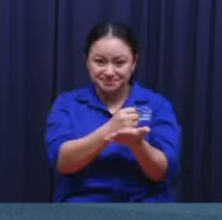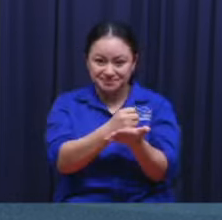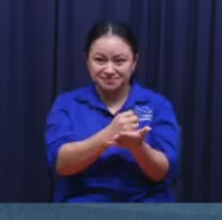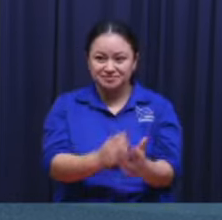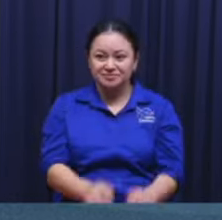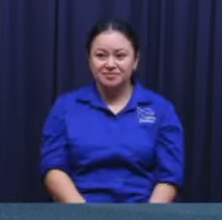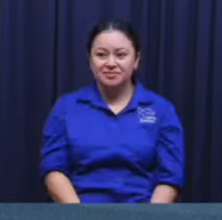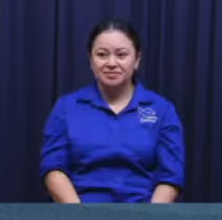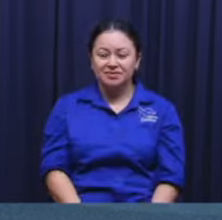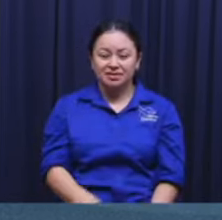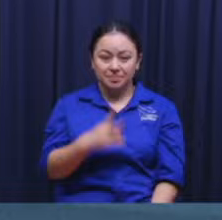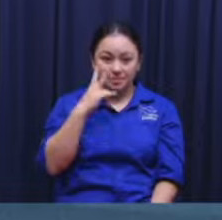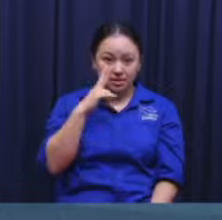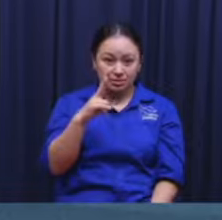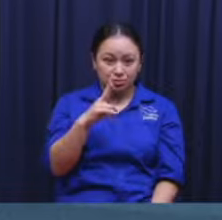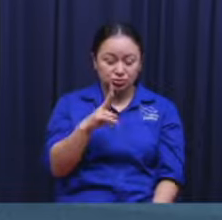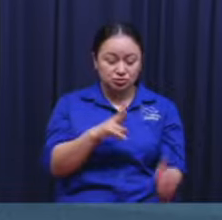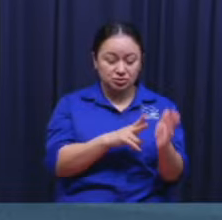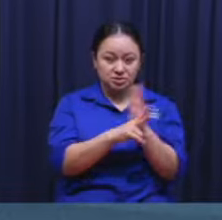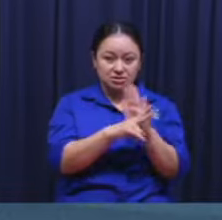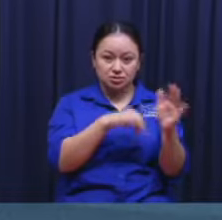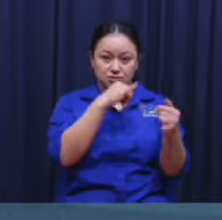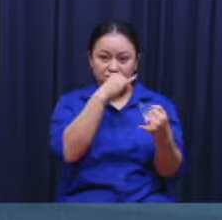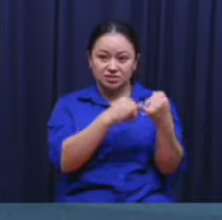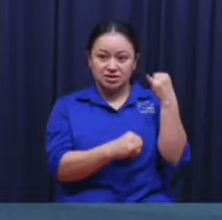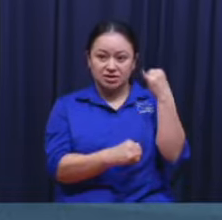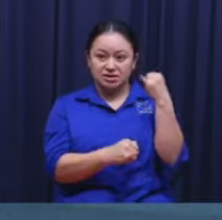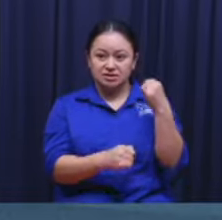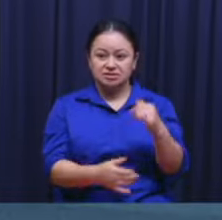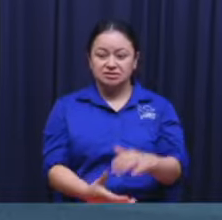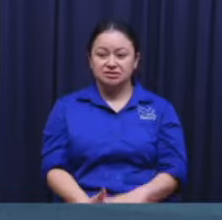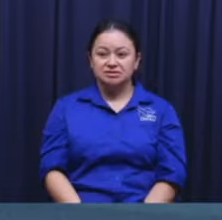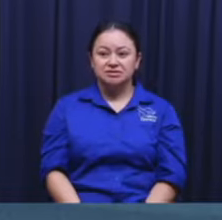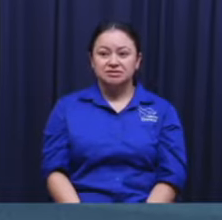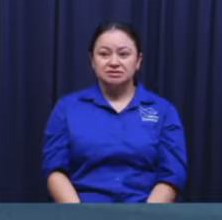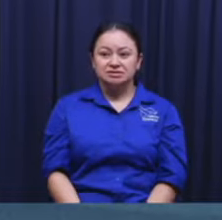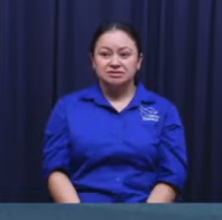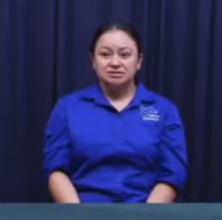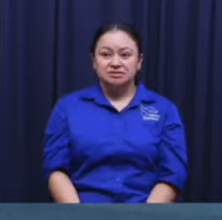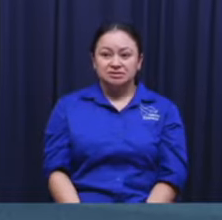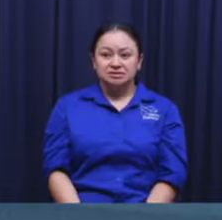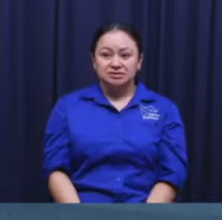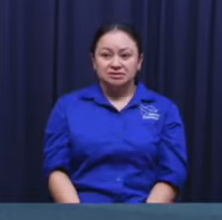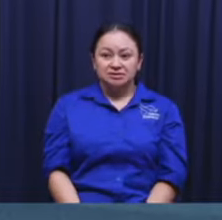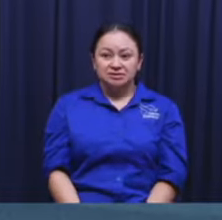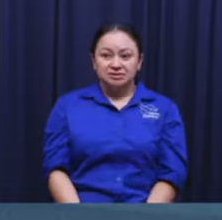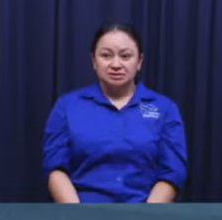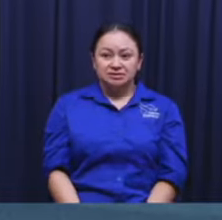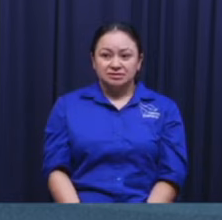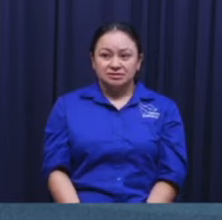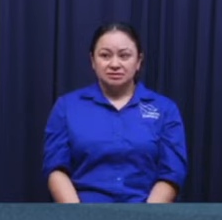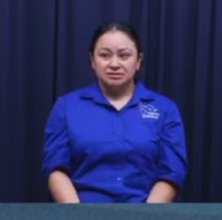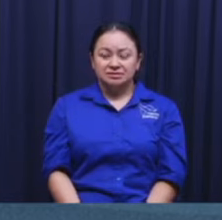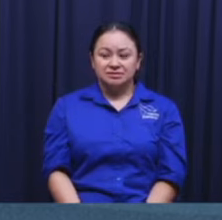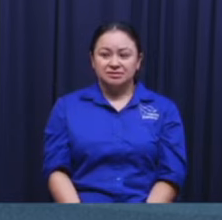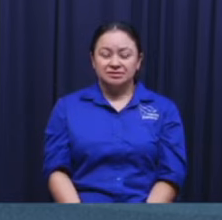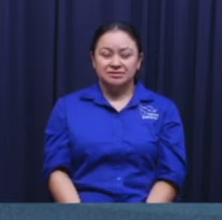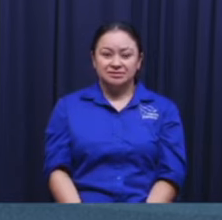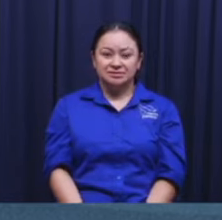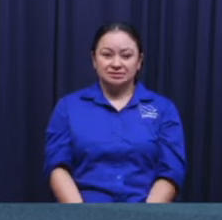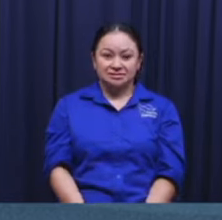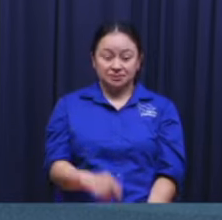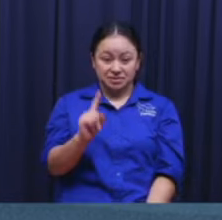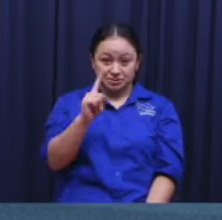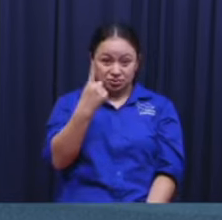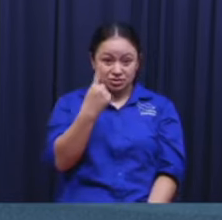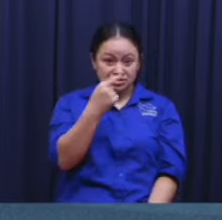final. Porque aquí empieza, aquí empieza, hagan esto. Y todo lo demás